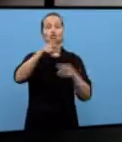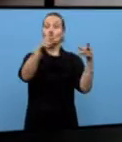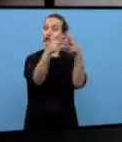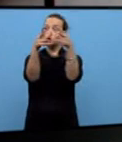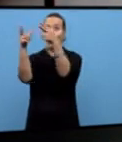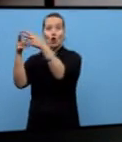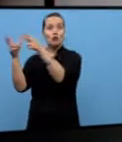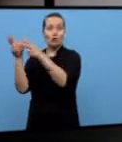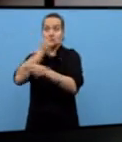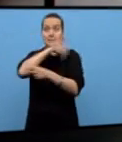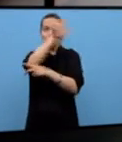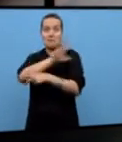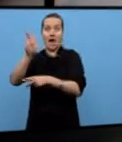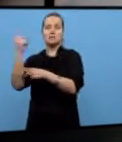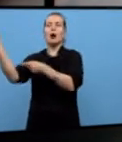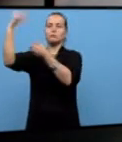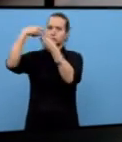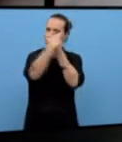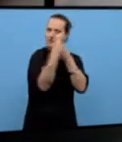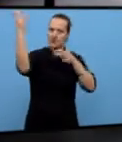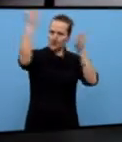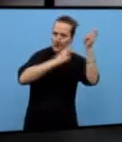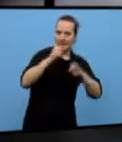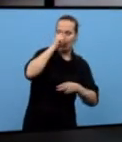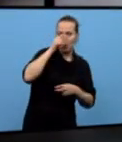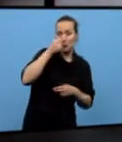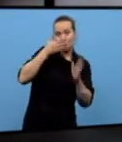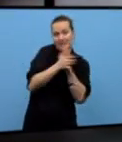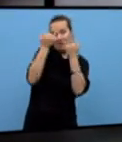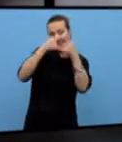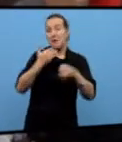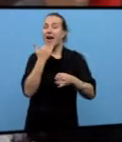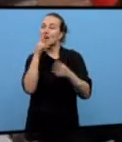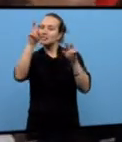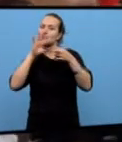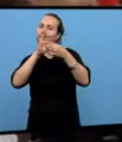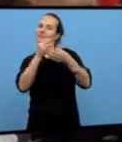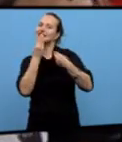os puntos do país nos que se celebra algún evento festivo con temática histórica.